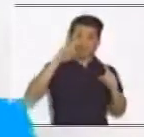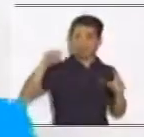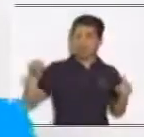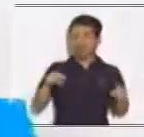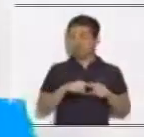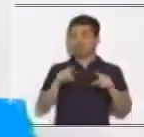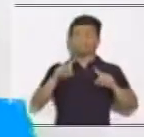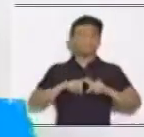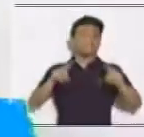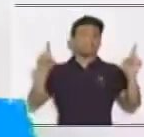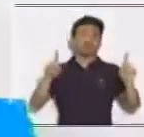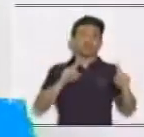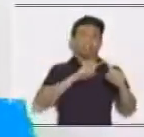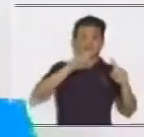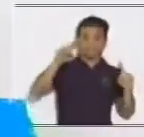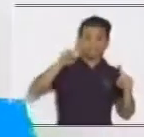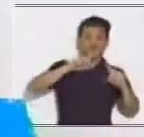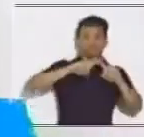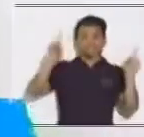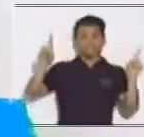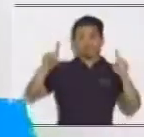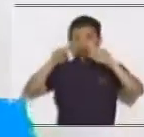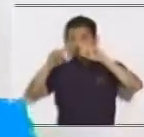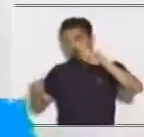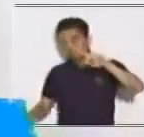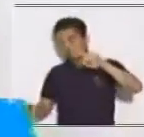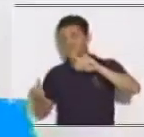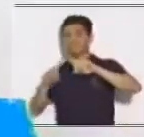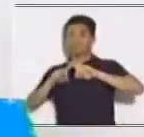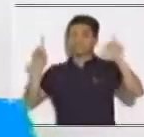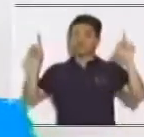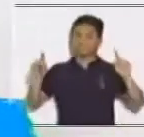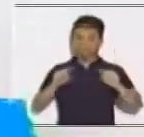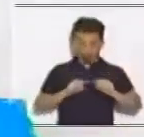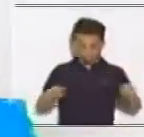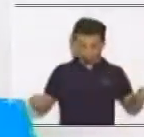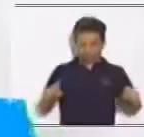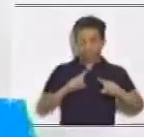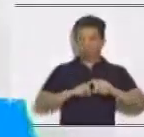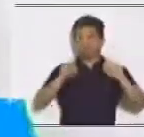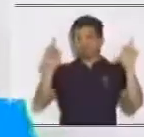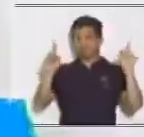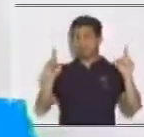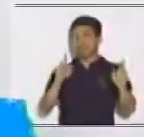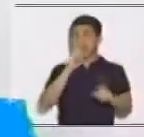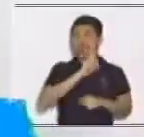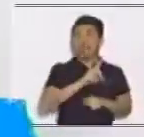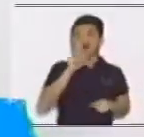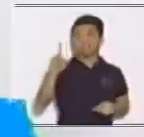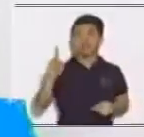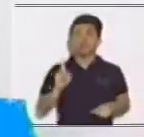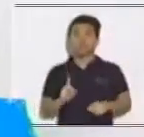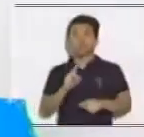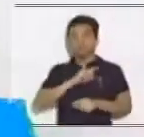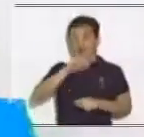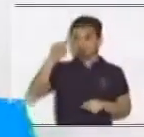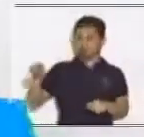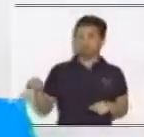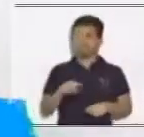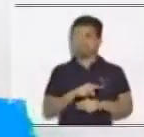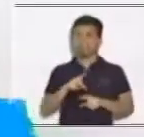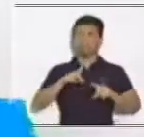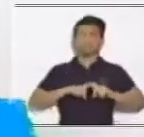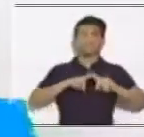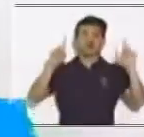distintos. Los tamaños o dimensiones de esos lados van a ser distintos. Cada uno de los lados va a tener